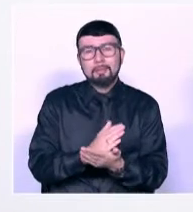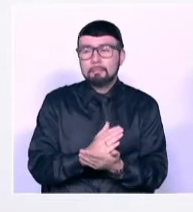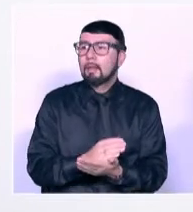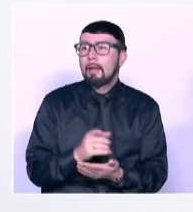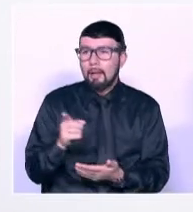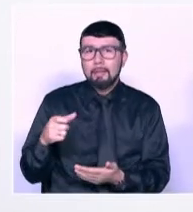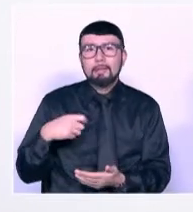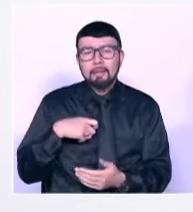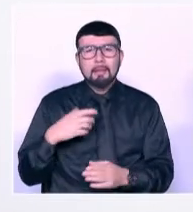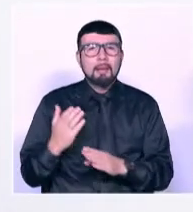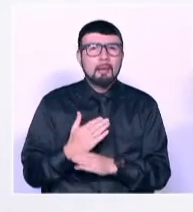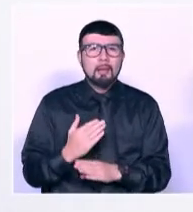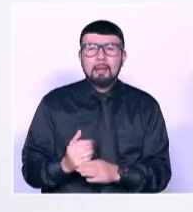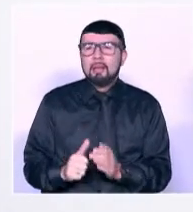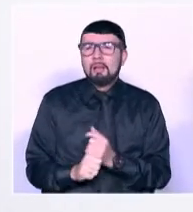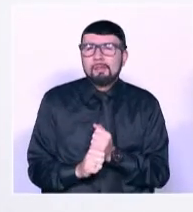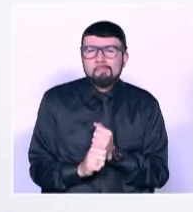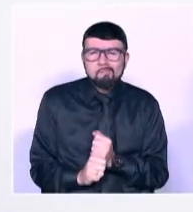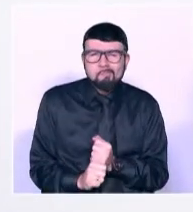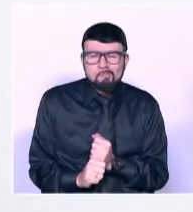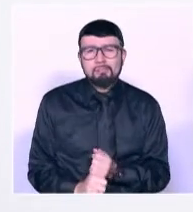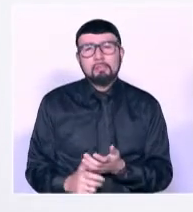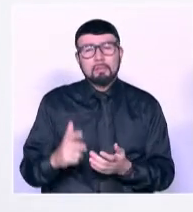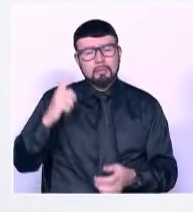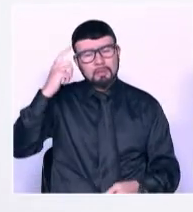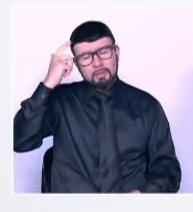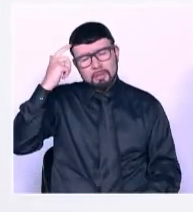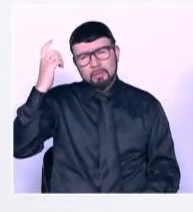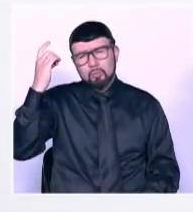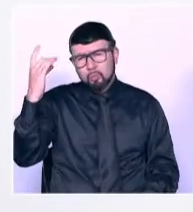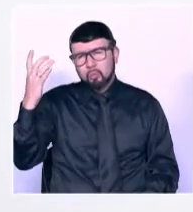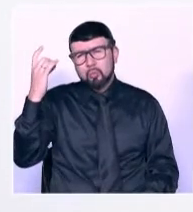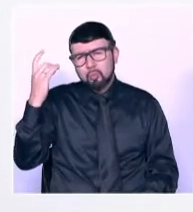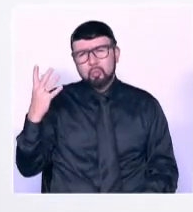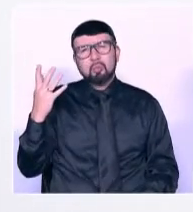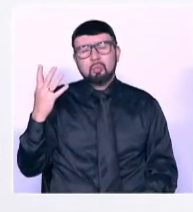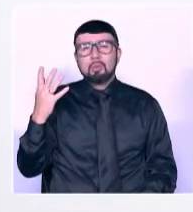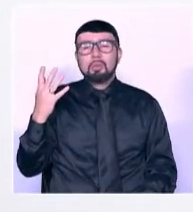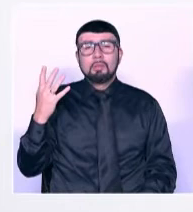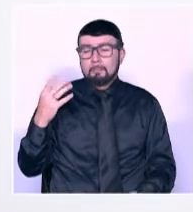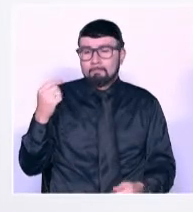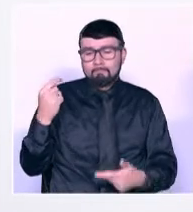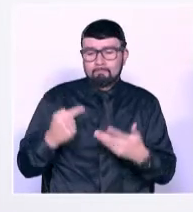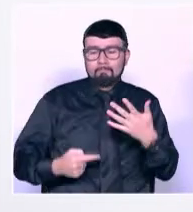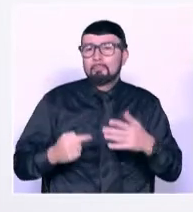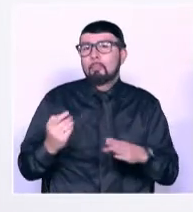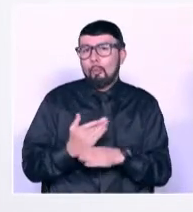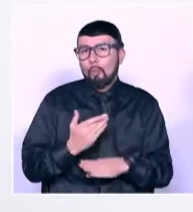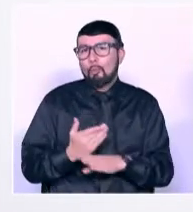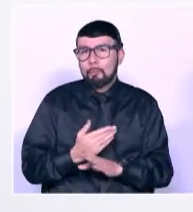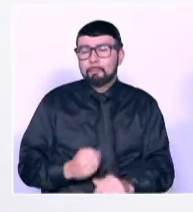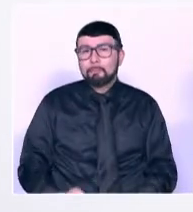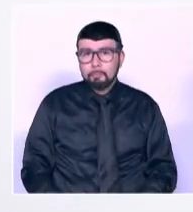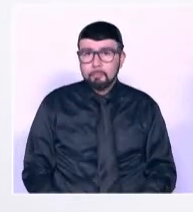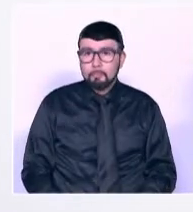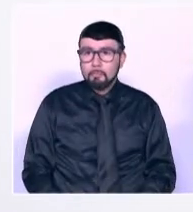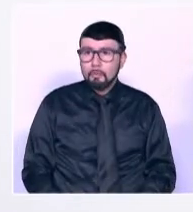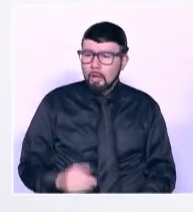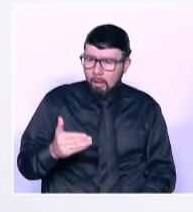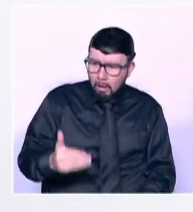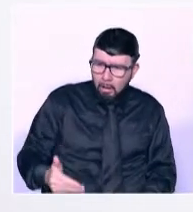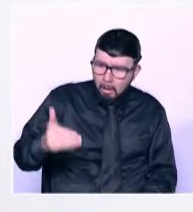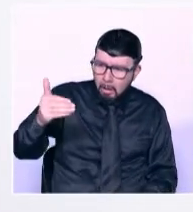tantos problemas de estreñimiento, dolores de cabeza, muchos problemas. A cualquier edad se